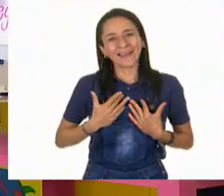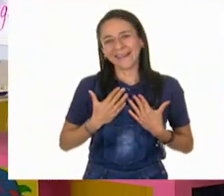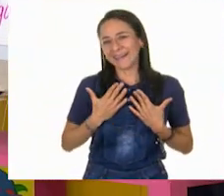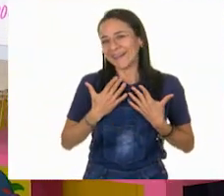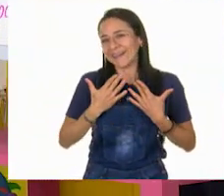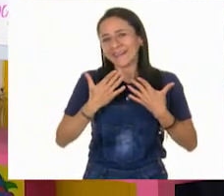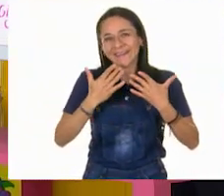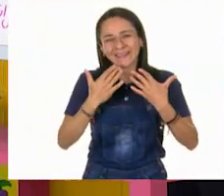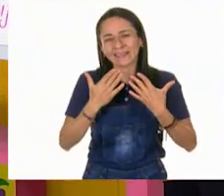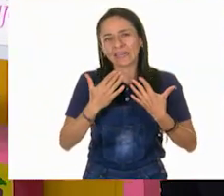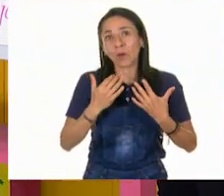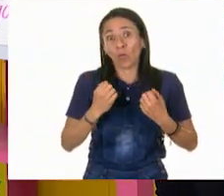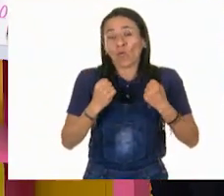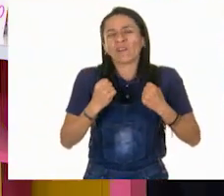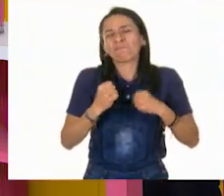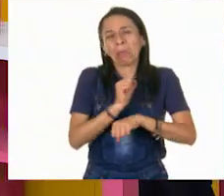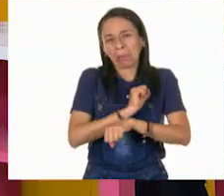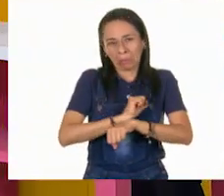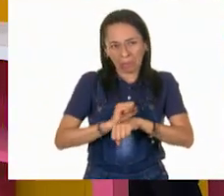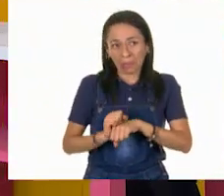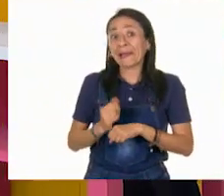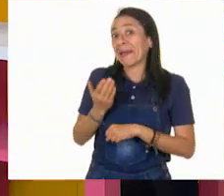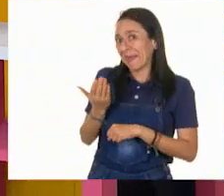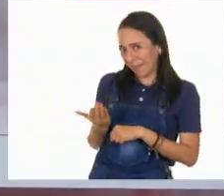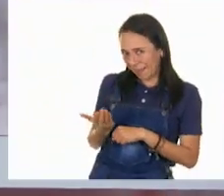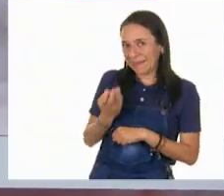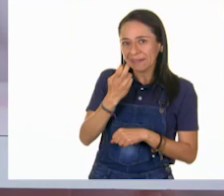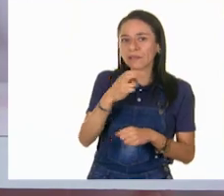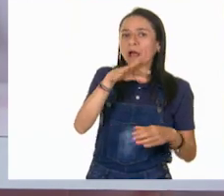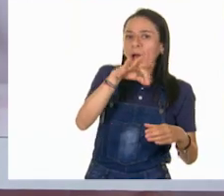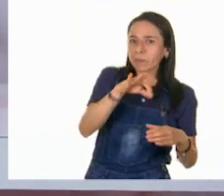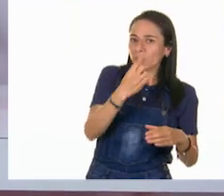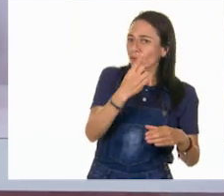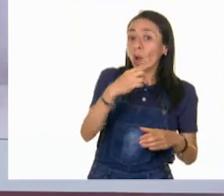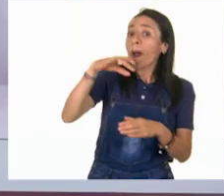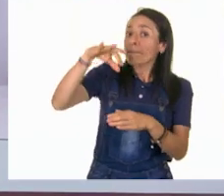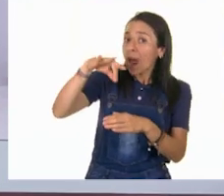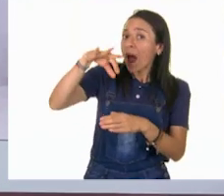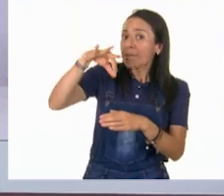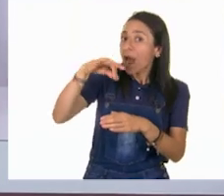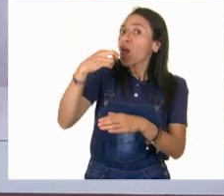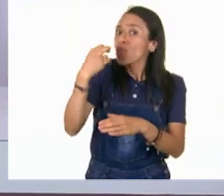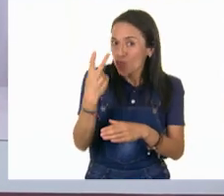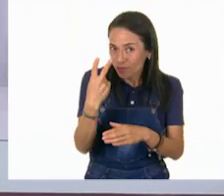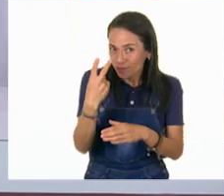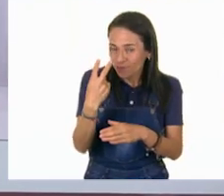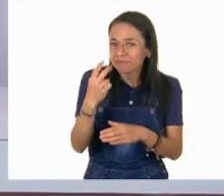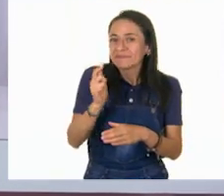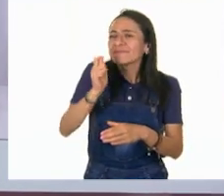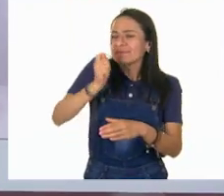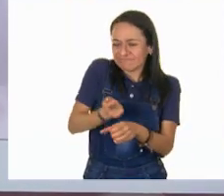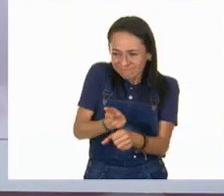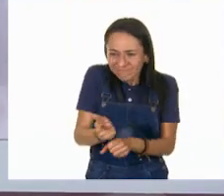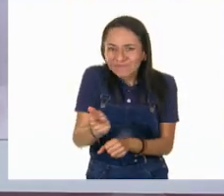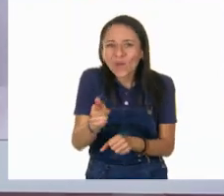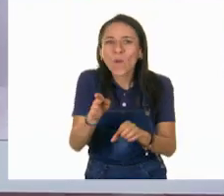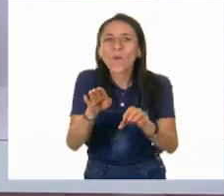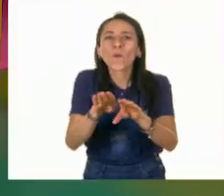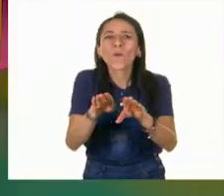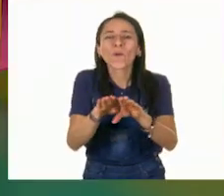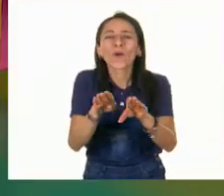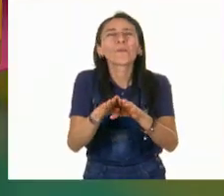una gota y aquí pusimos unas dos gotitas. Ahí está, para esta emoción la sentimos, la identificamos